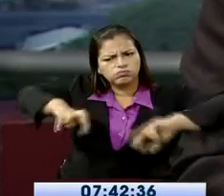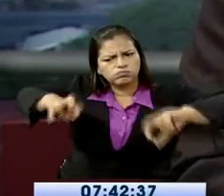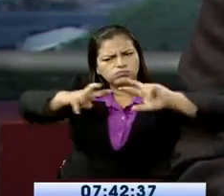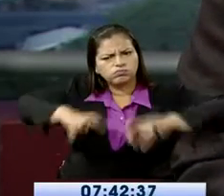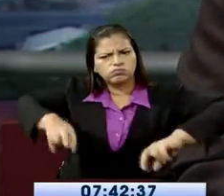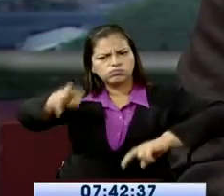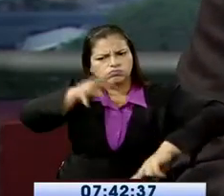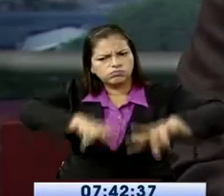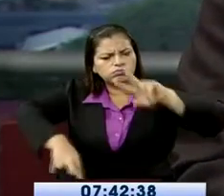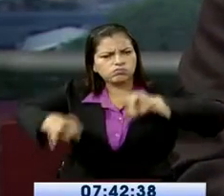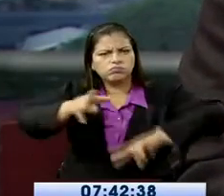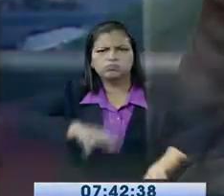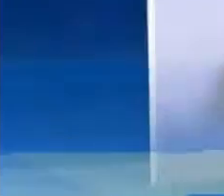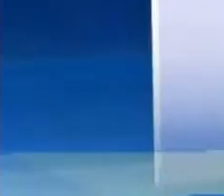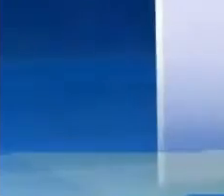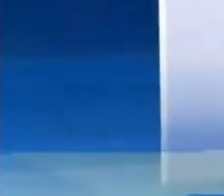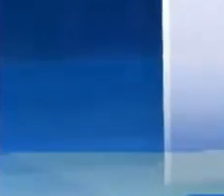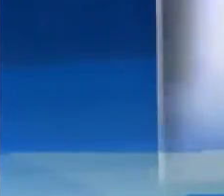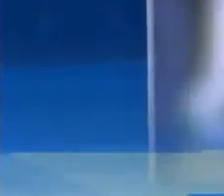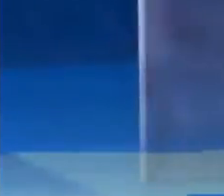Veamos.